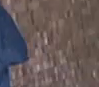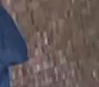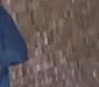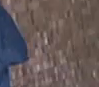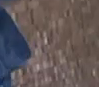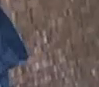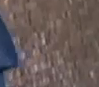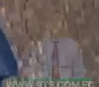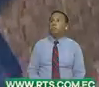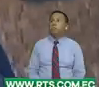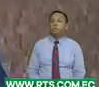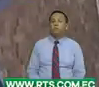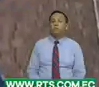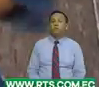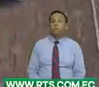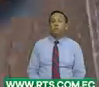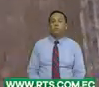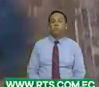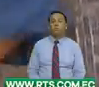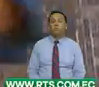a mí solo